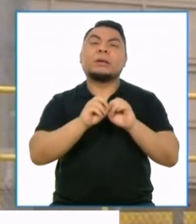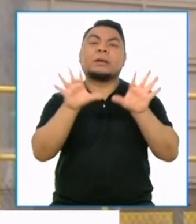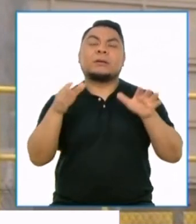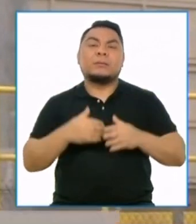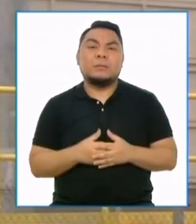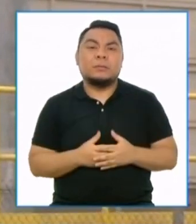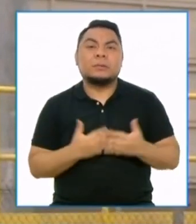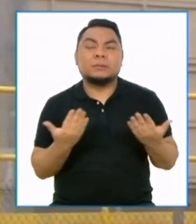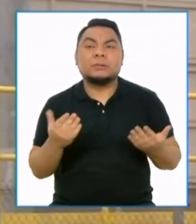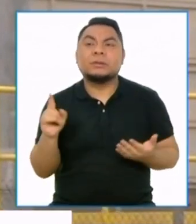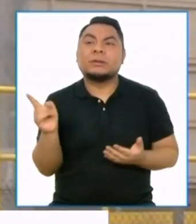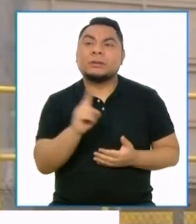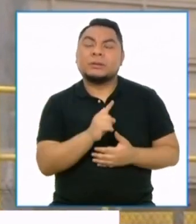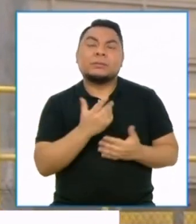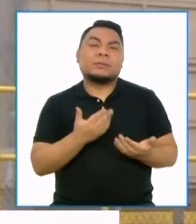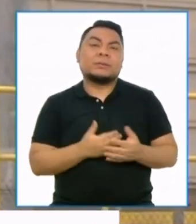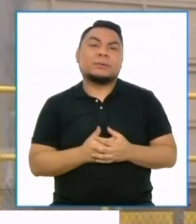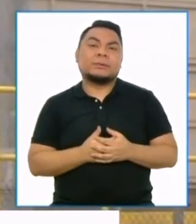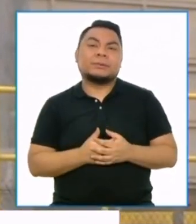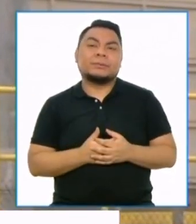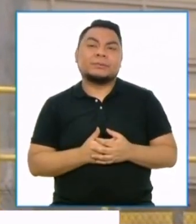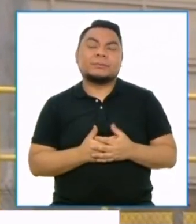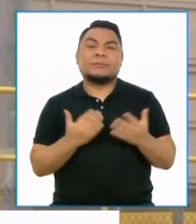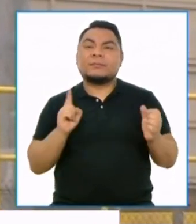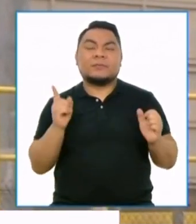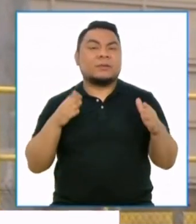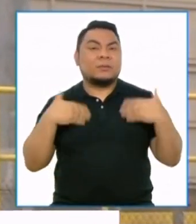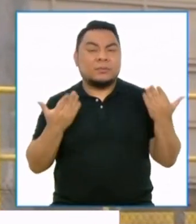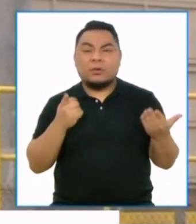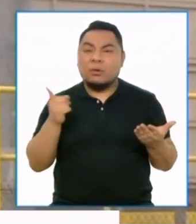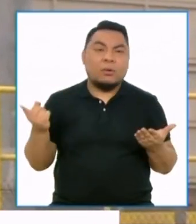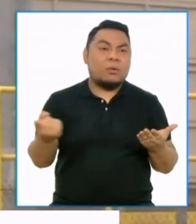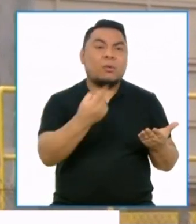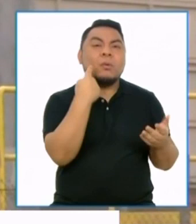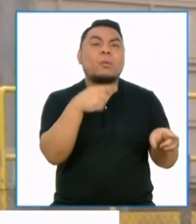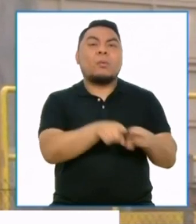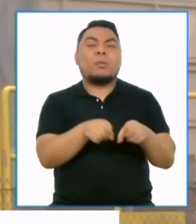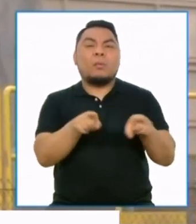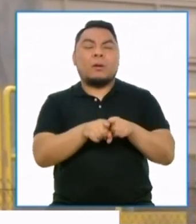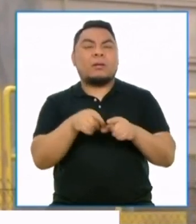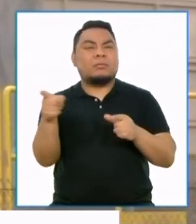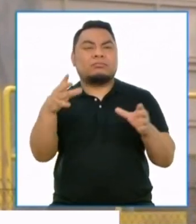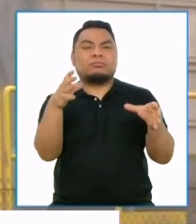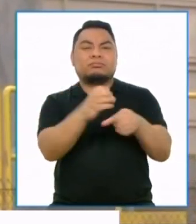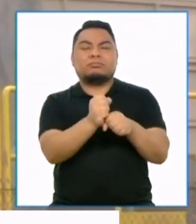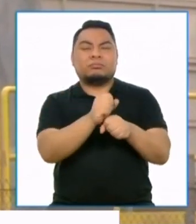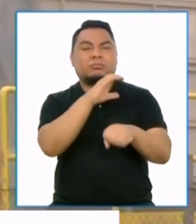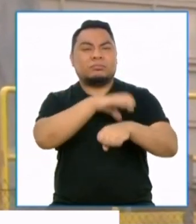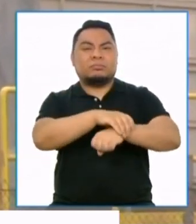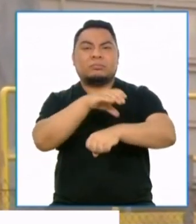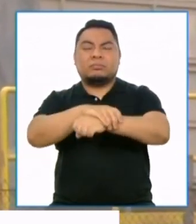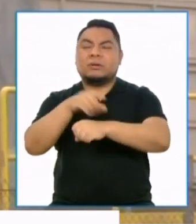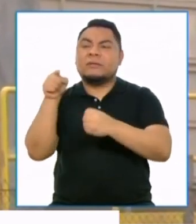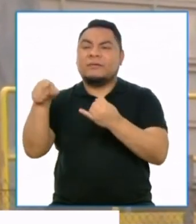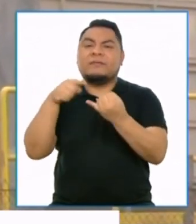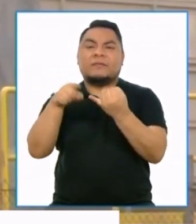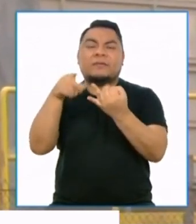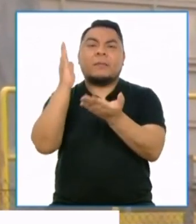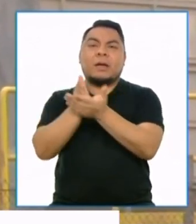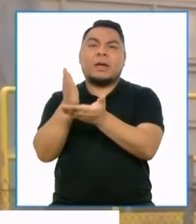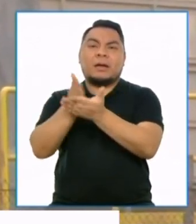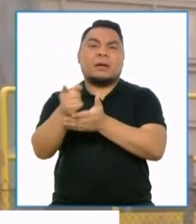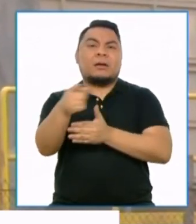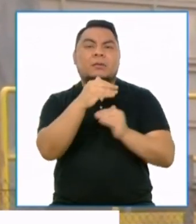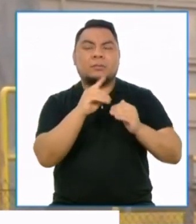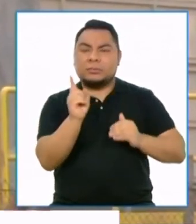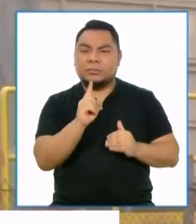todos en el mismo saco y medir con diferentes varas. La justicia debe ser una sola para todas. Y